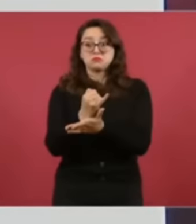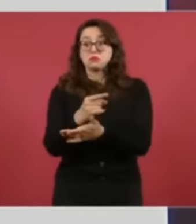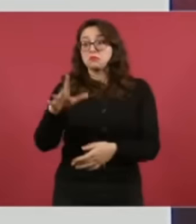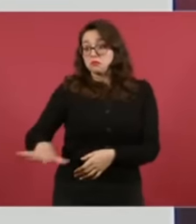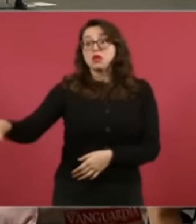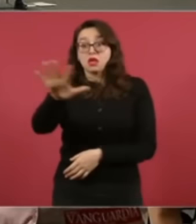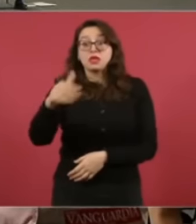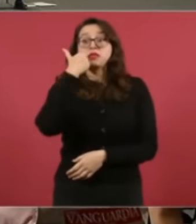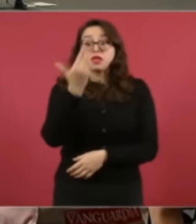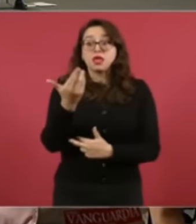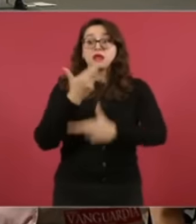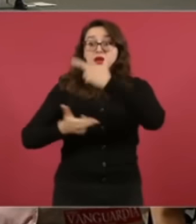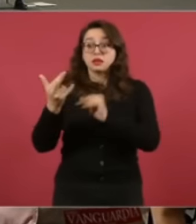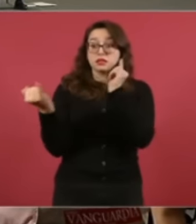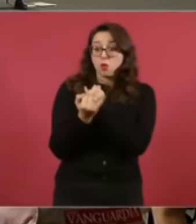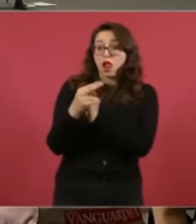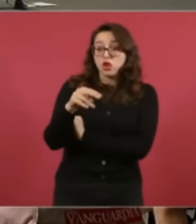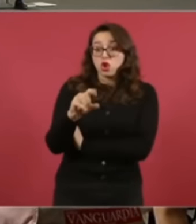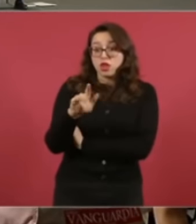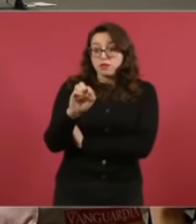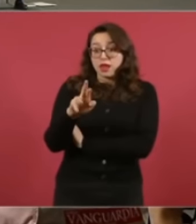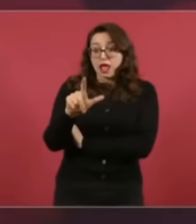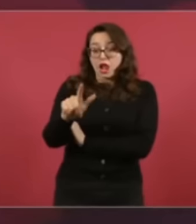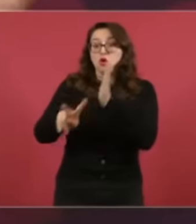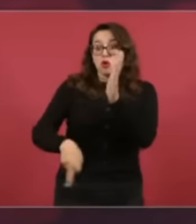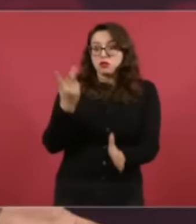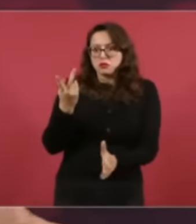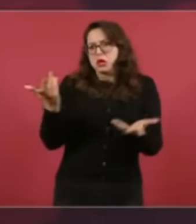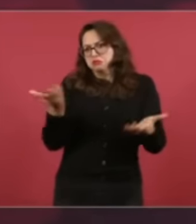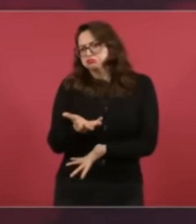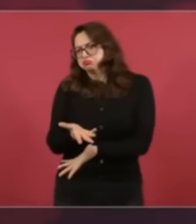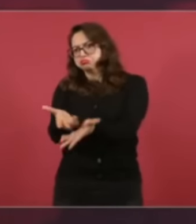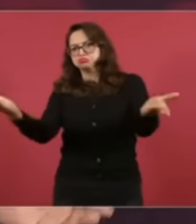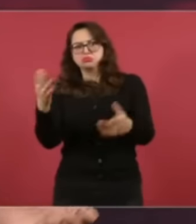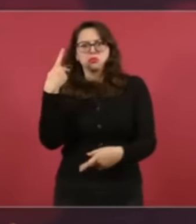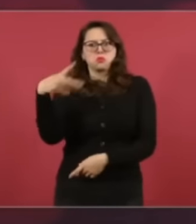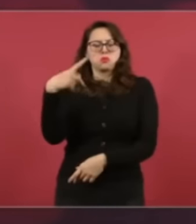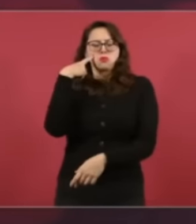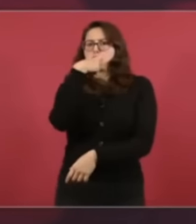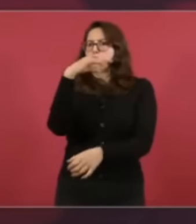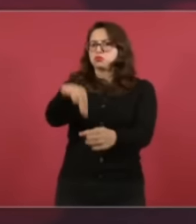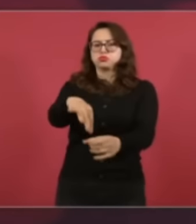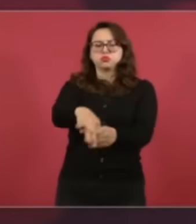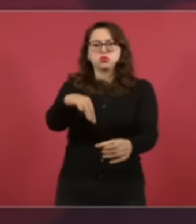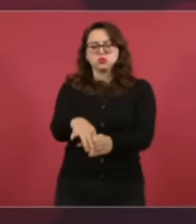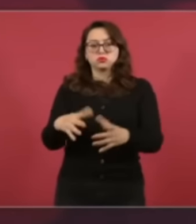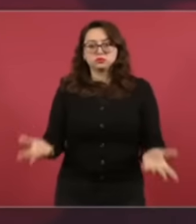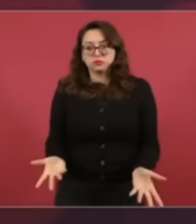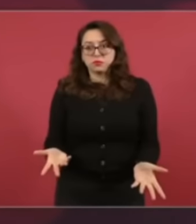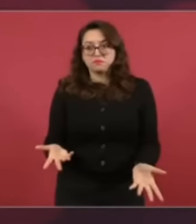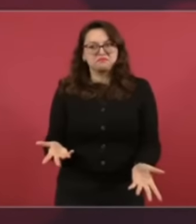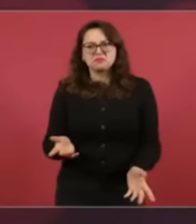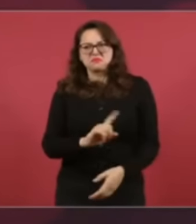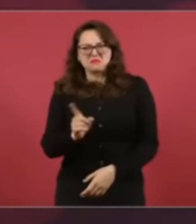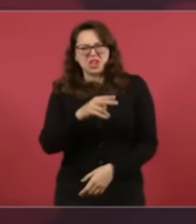neoliberal, neoporfirista? Adelante, porque somos un país democrático. ¿Quieren que